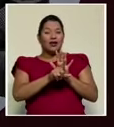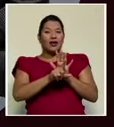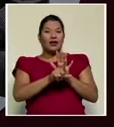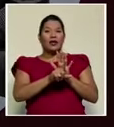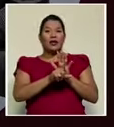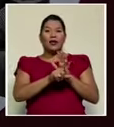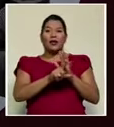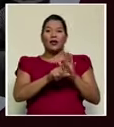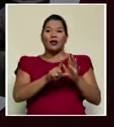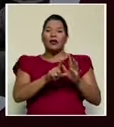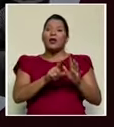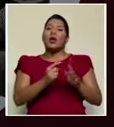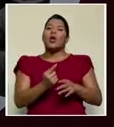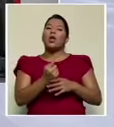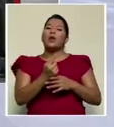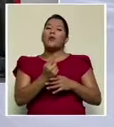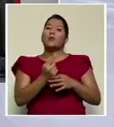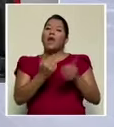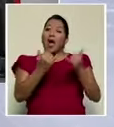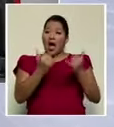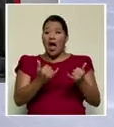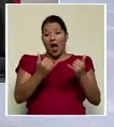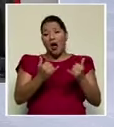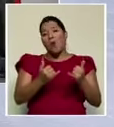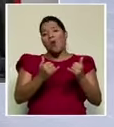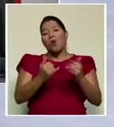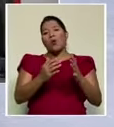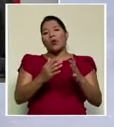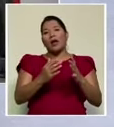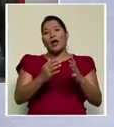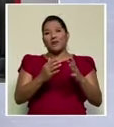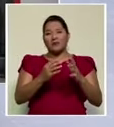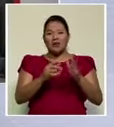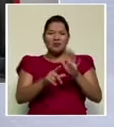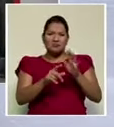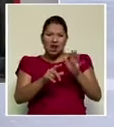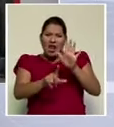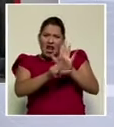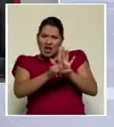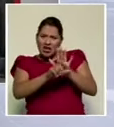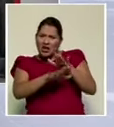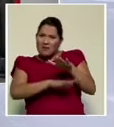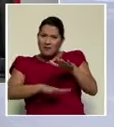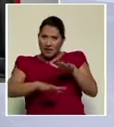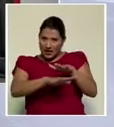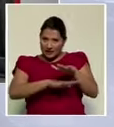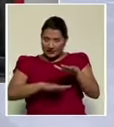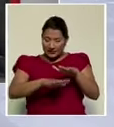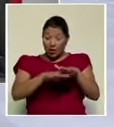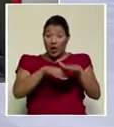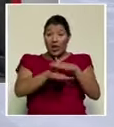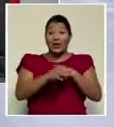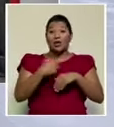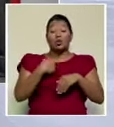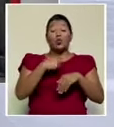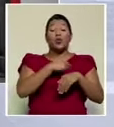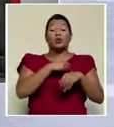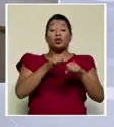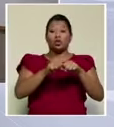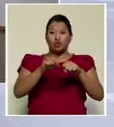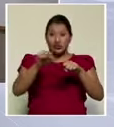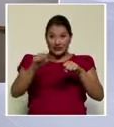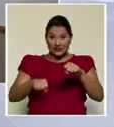pero no suficiente en el entorno mediático, político y de fraccionamiento de nuestro sistema de cara